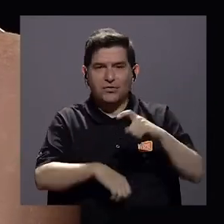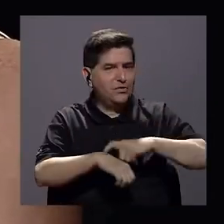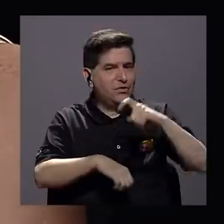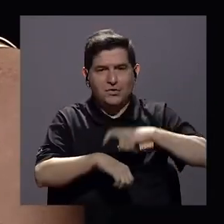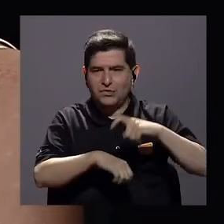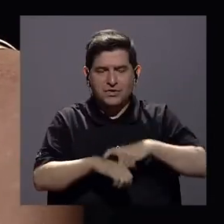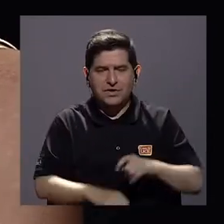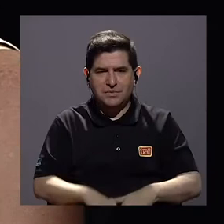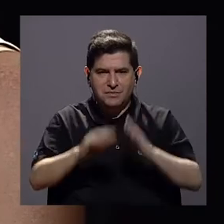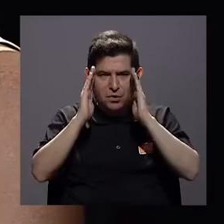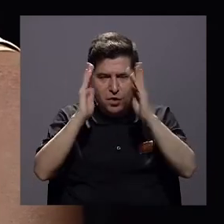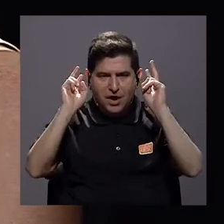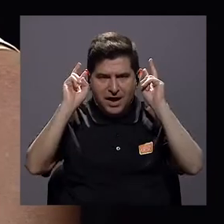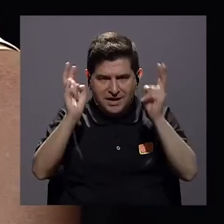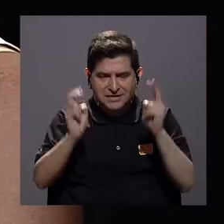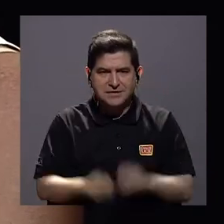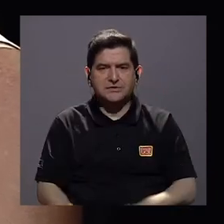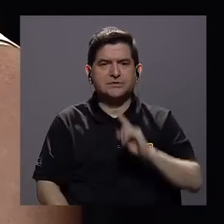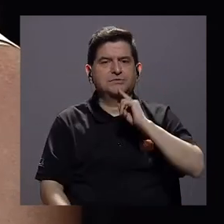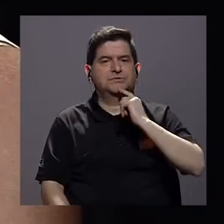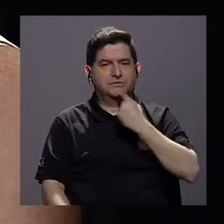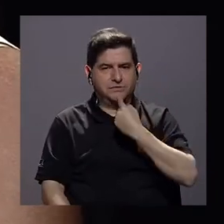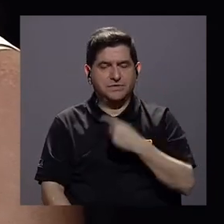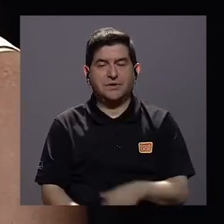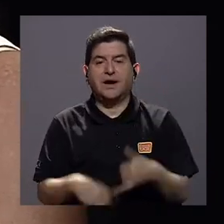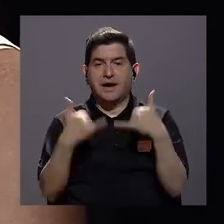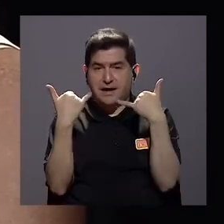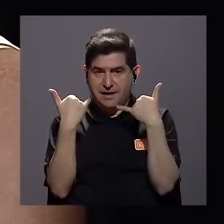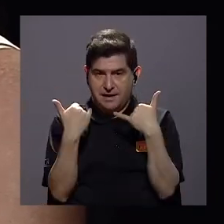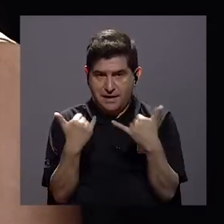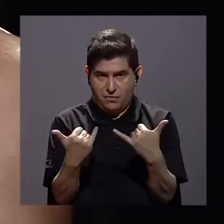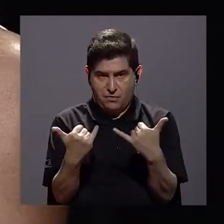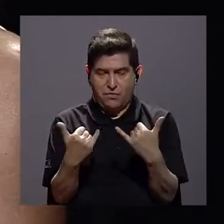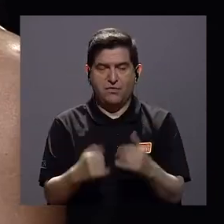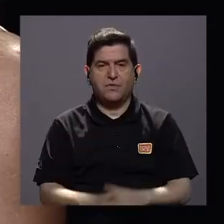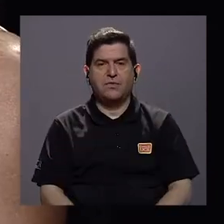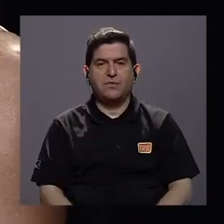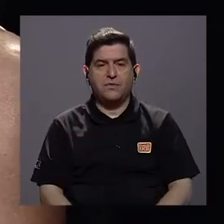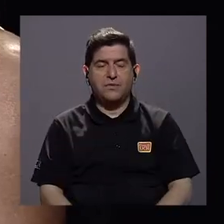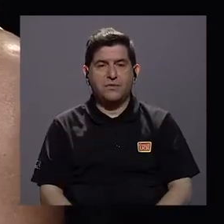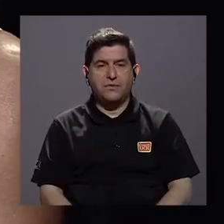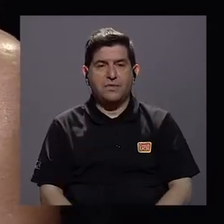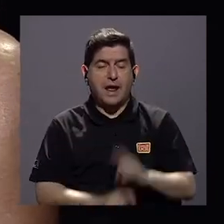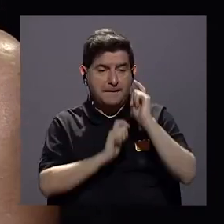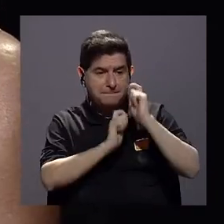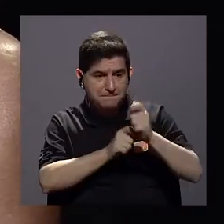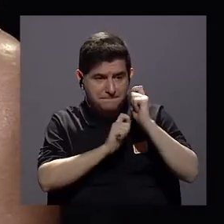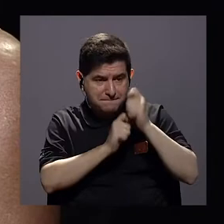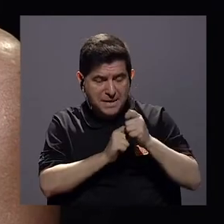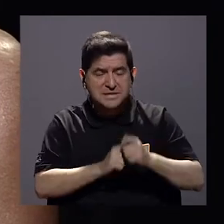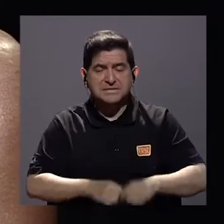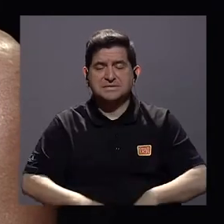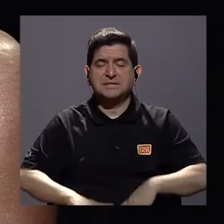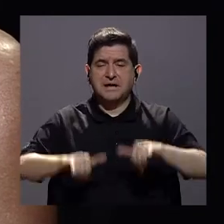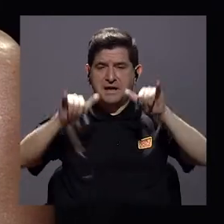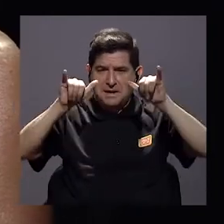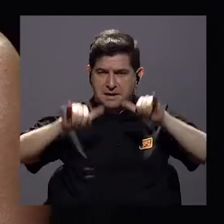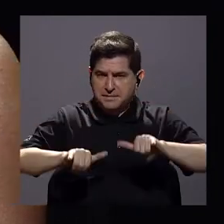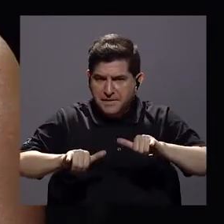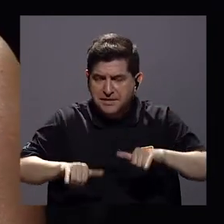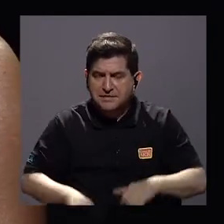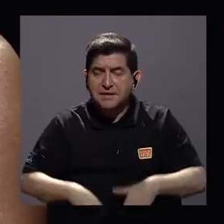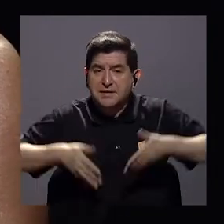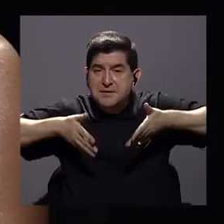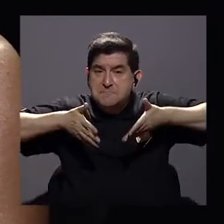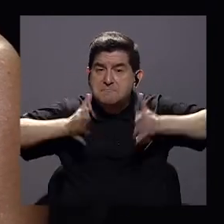para poder abordar este tema con mayor seriedad. Ahora, las pesquerías son sostenibles en el